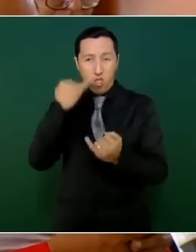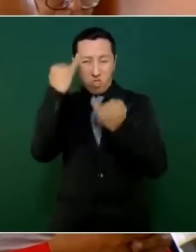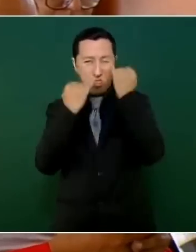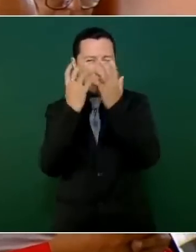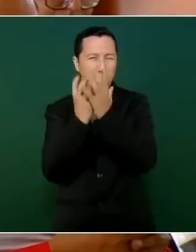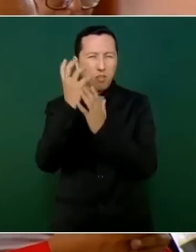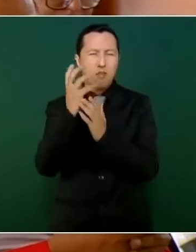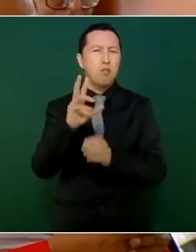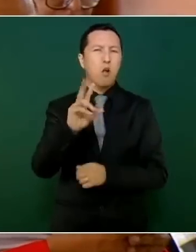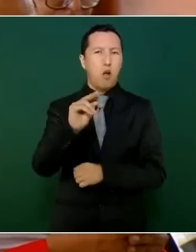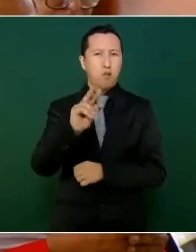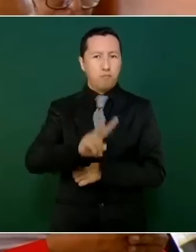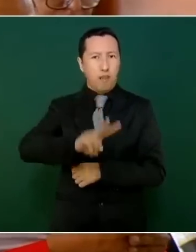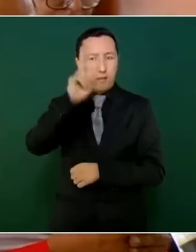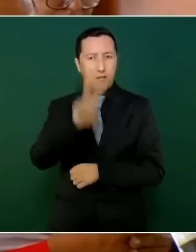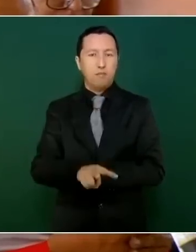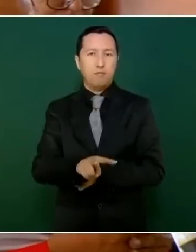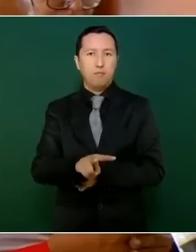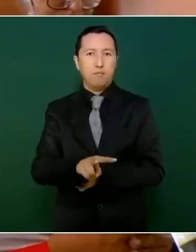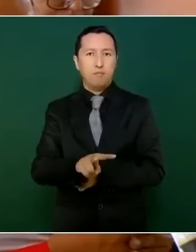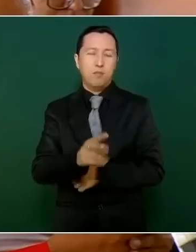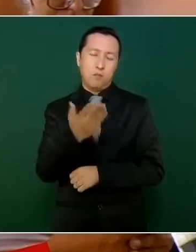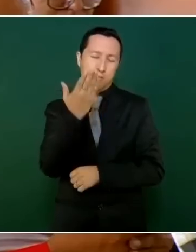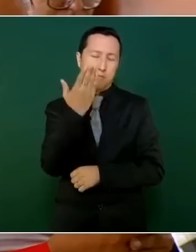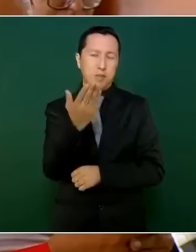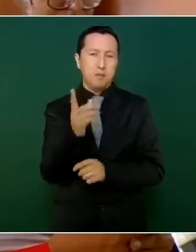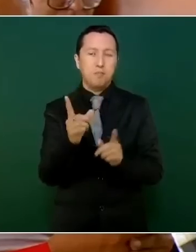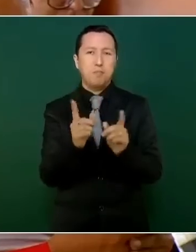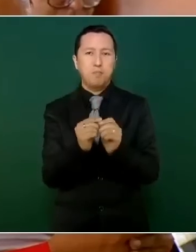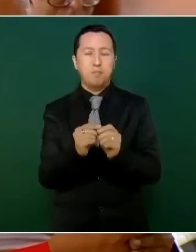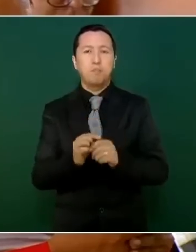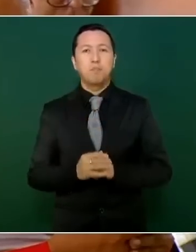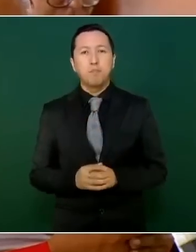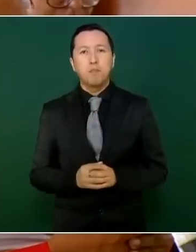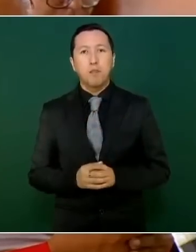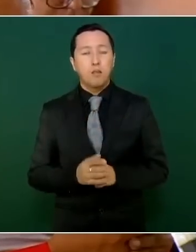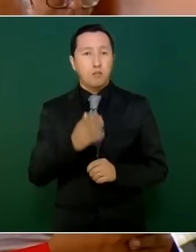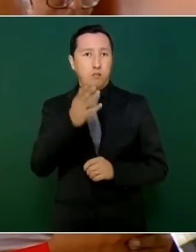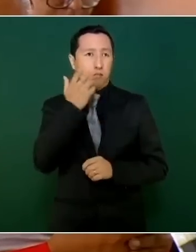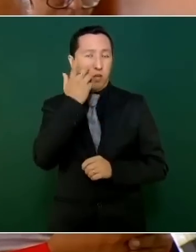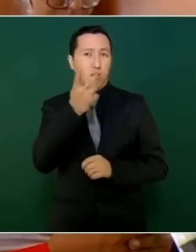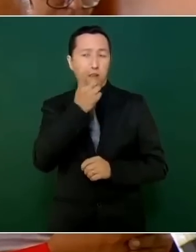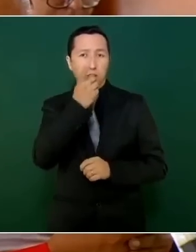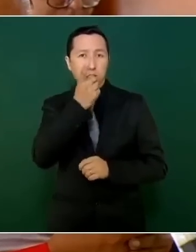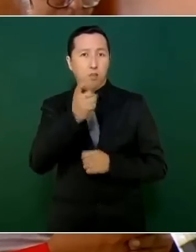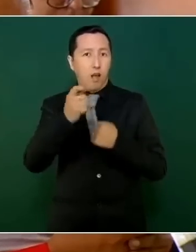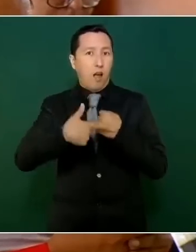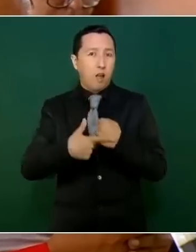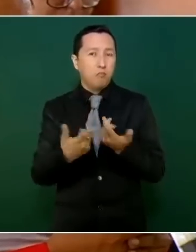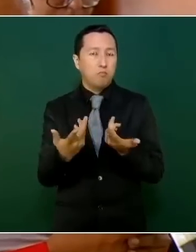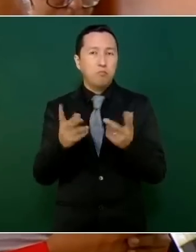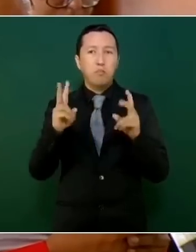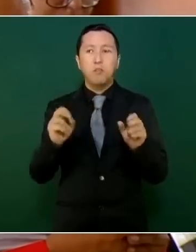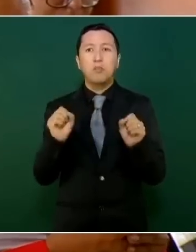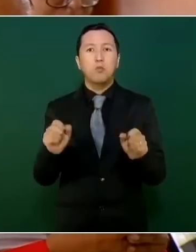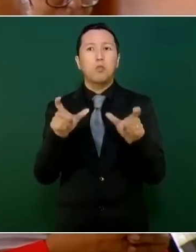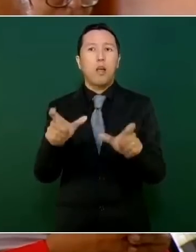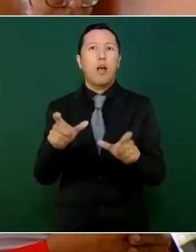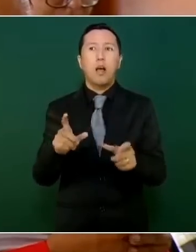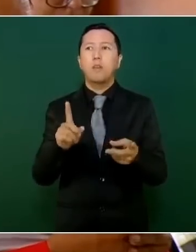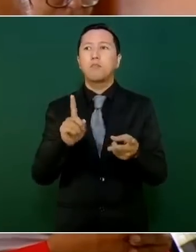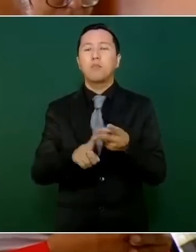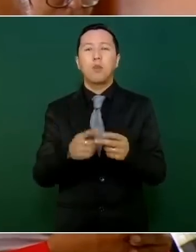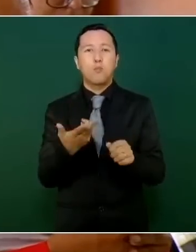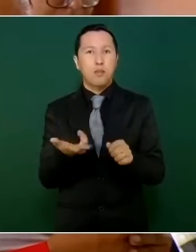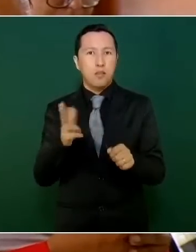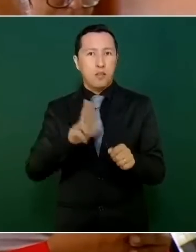exagerando. Eso le pediría. No sé qué tenga que decirme usted sobre la inseguridad y el hospital de